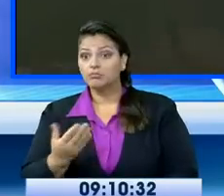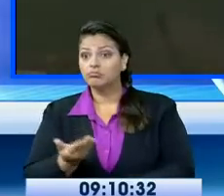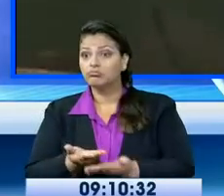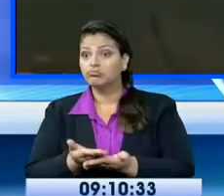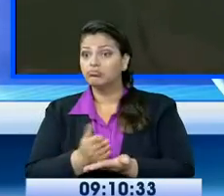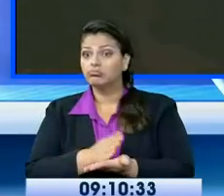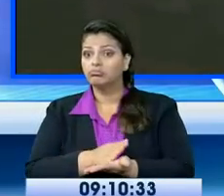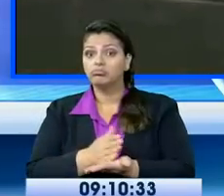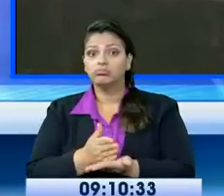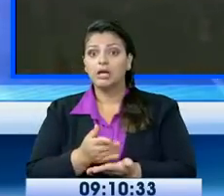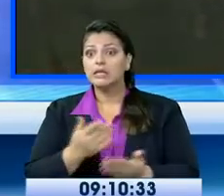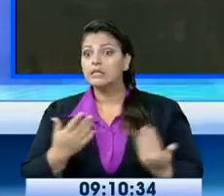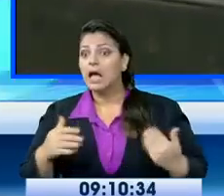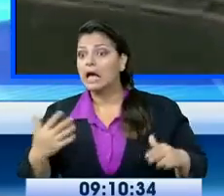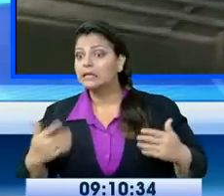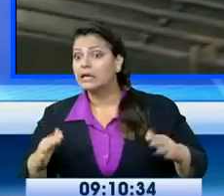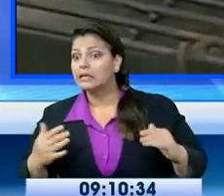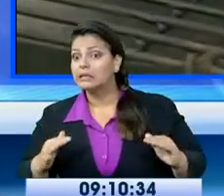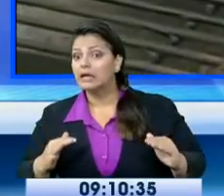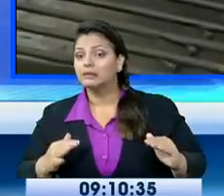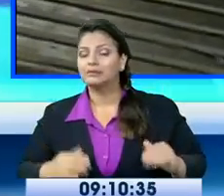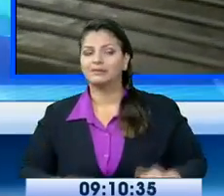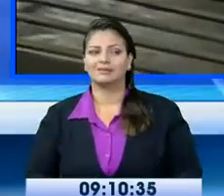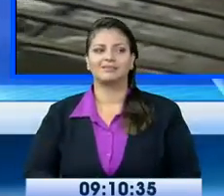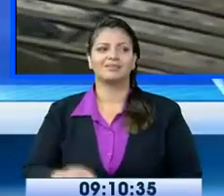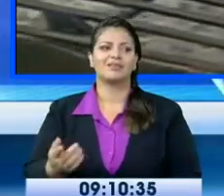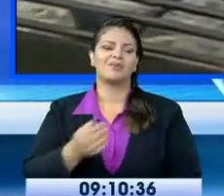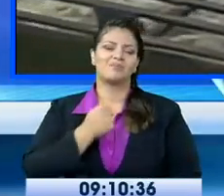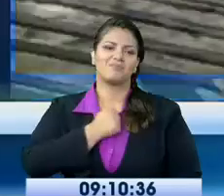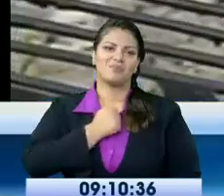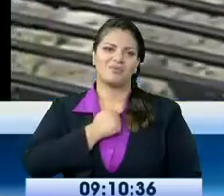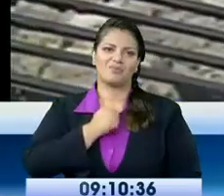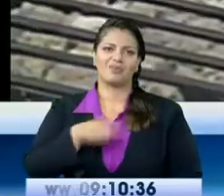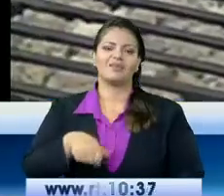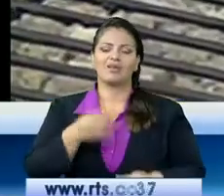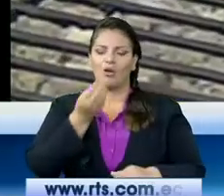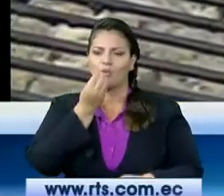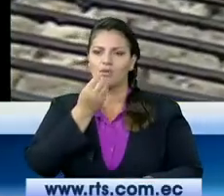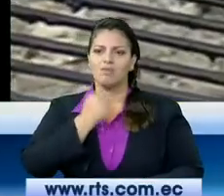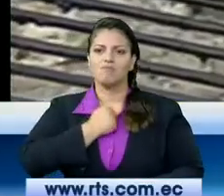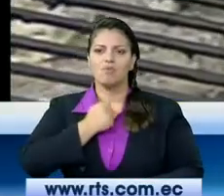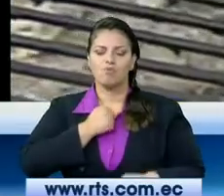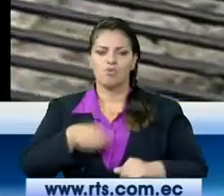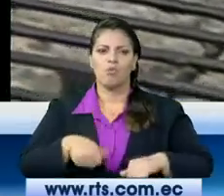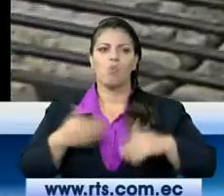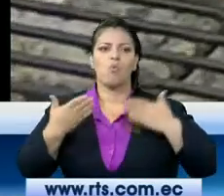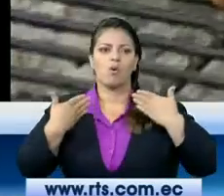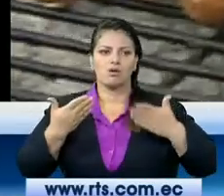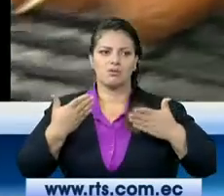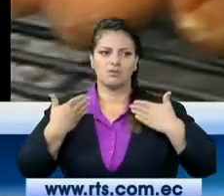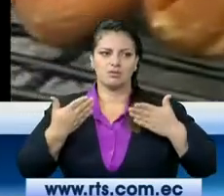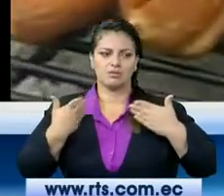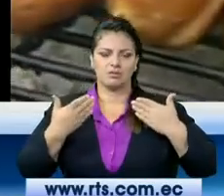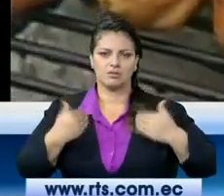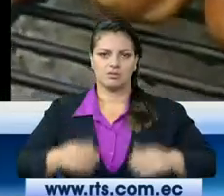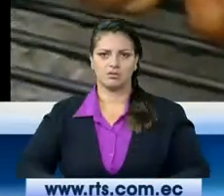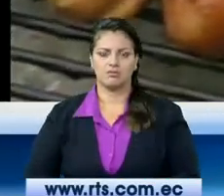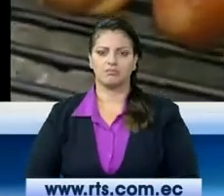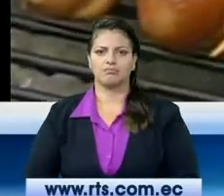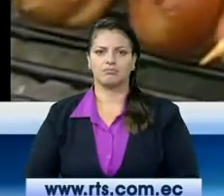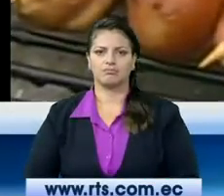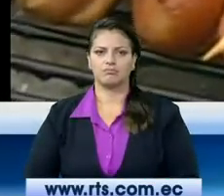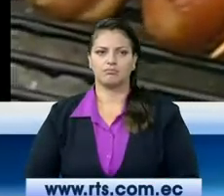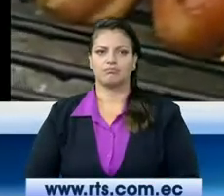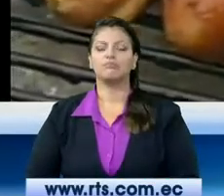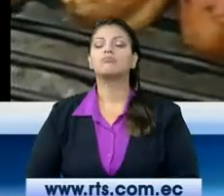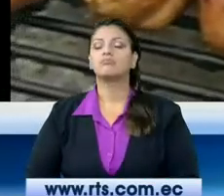¿ah? Este es parte de uno de los platos típicos, creo yo, aquí en Guayaquil. Fíjense que según los, las reseñas históricas en Guayaquil, los